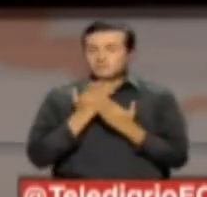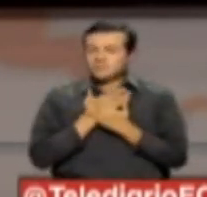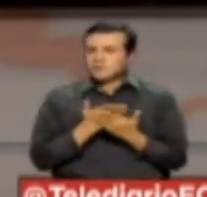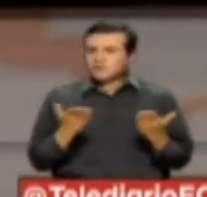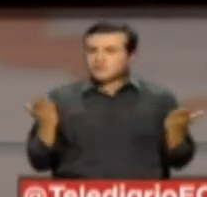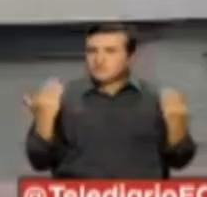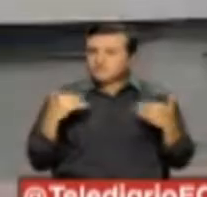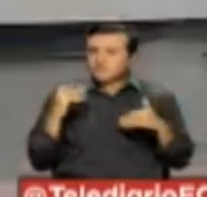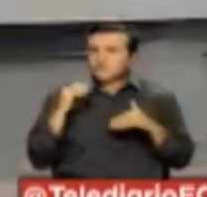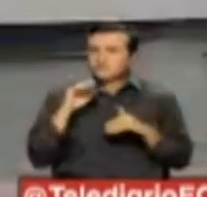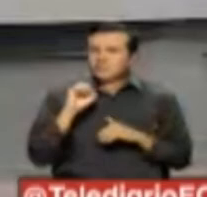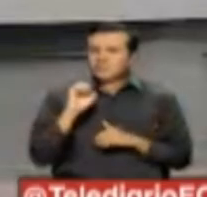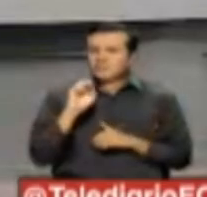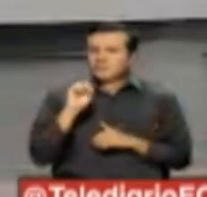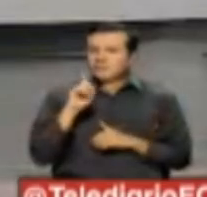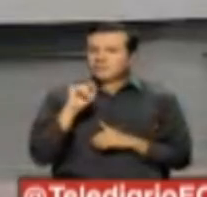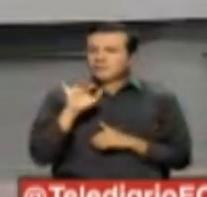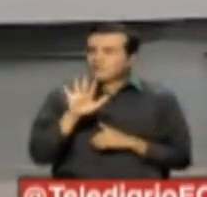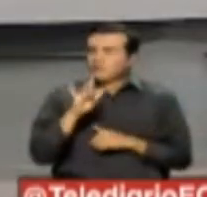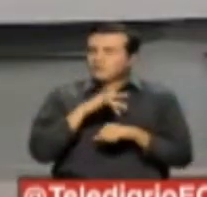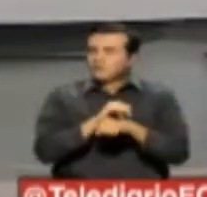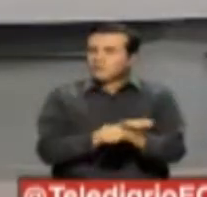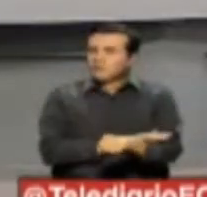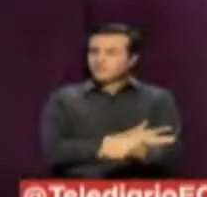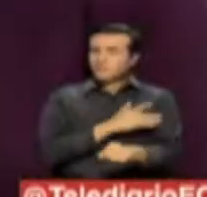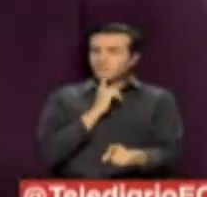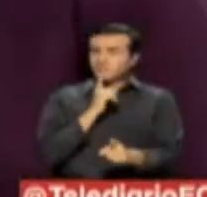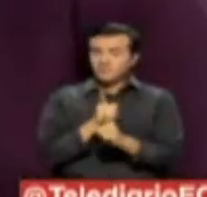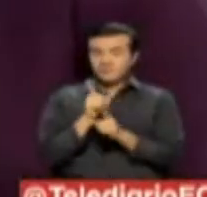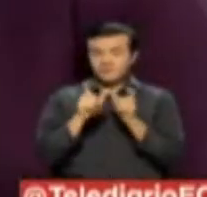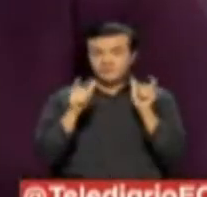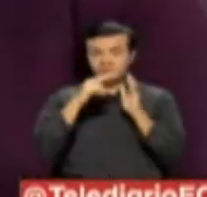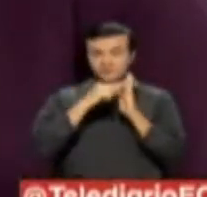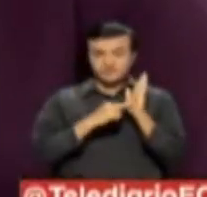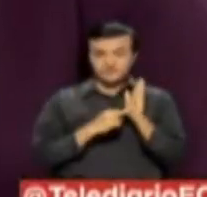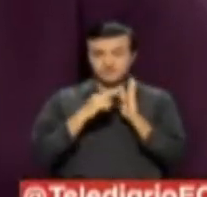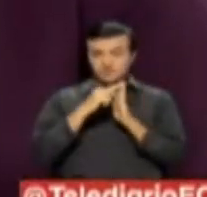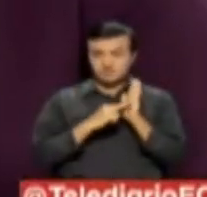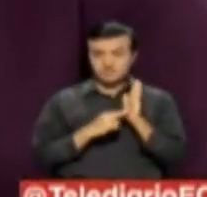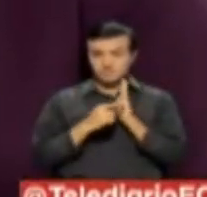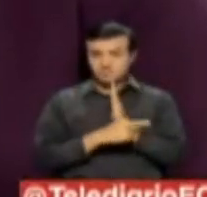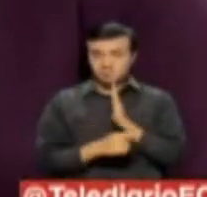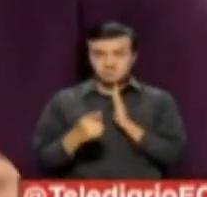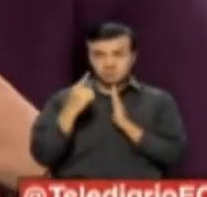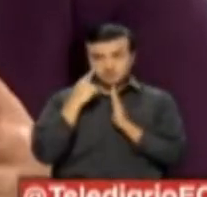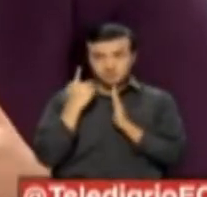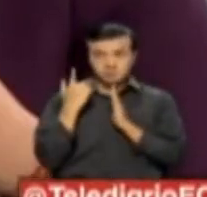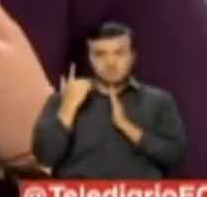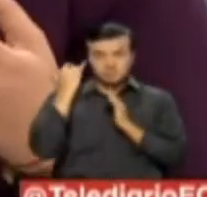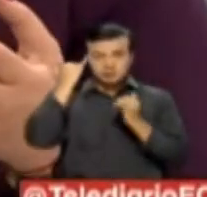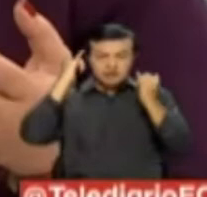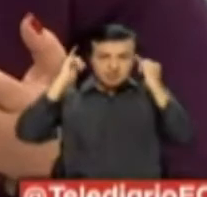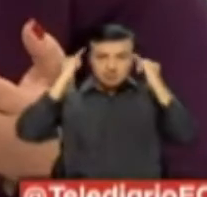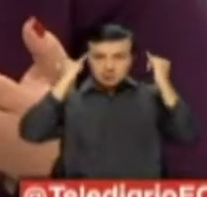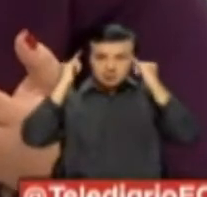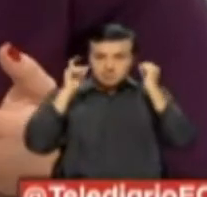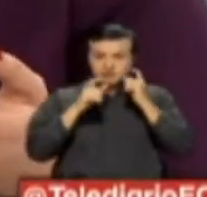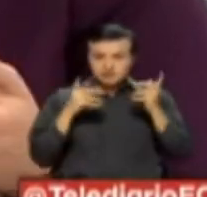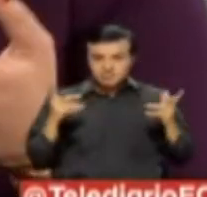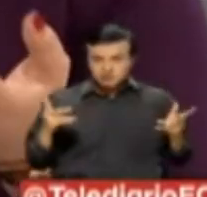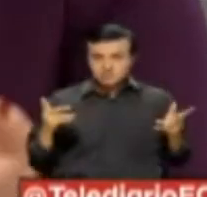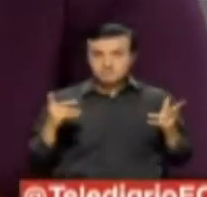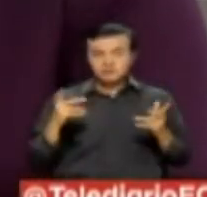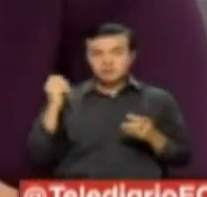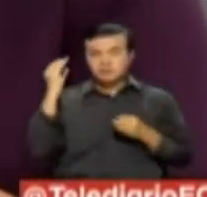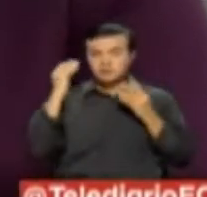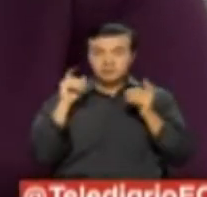escenario cada vez hay mayor conciencia en registrar estos inventos o también